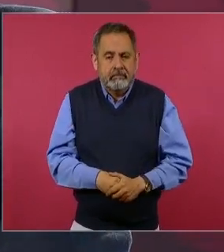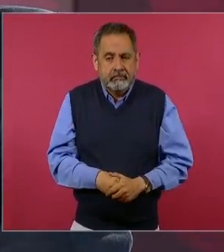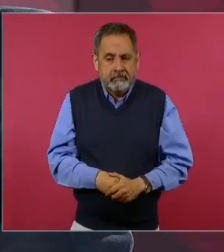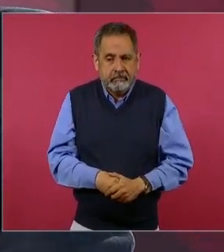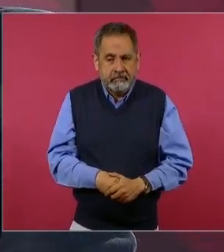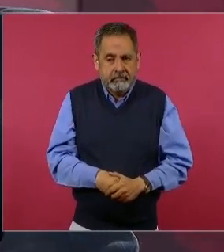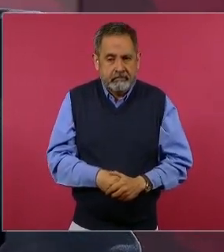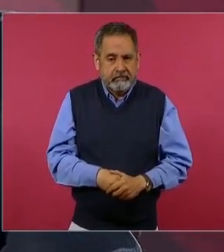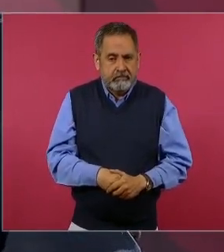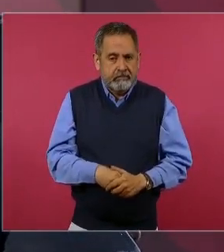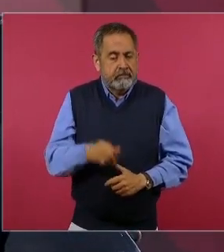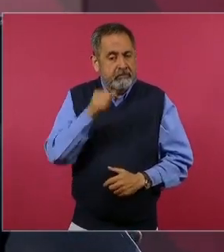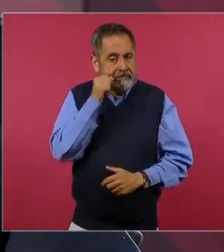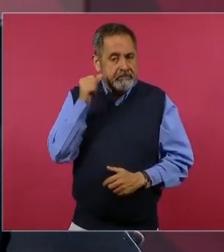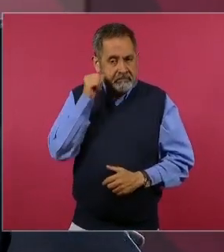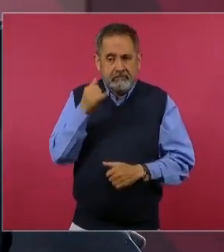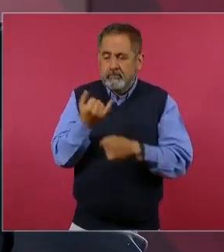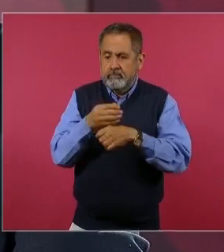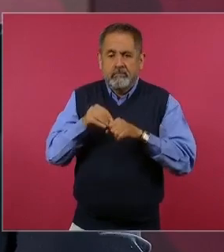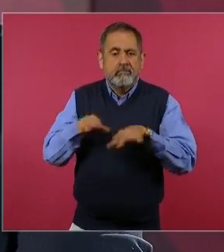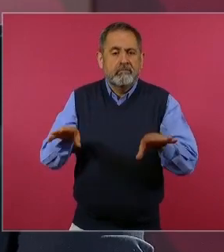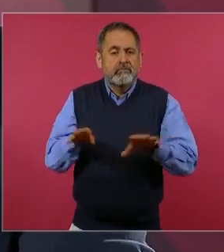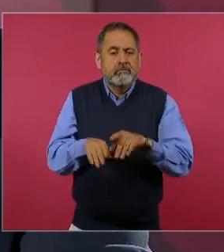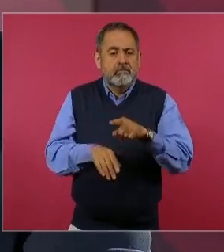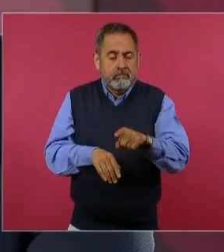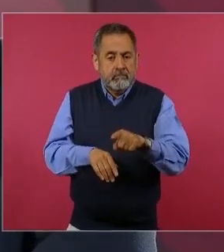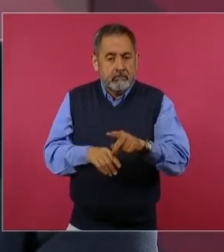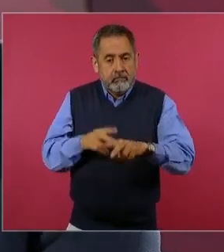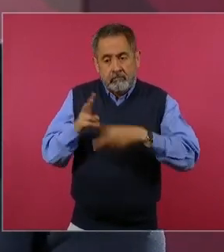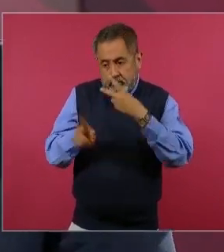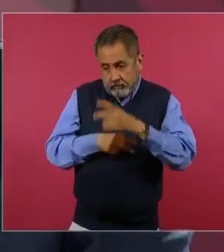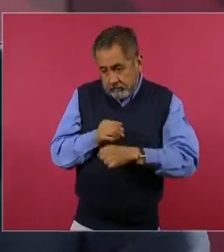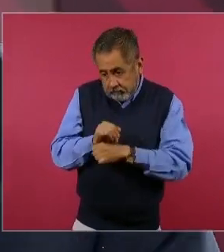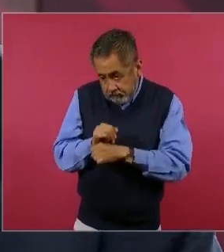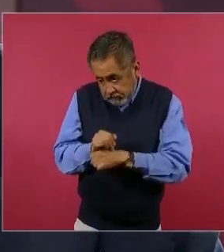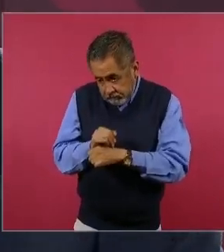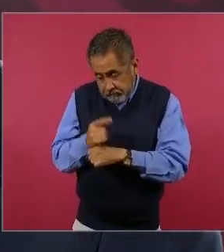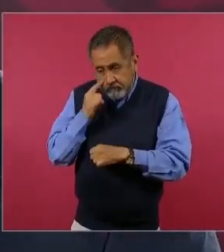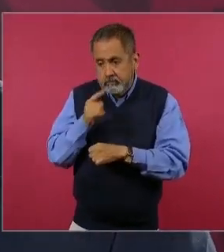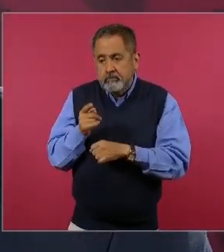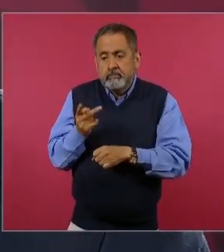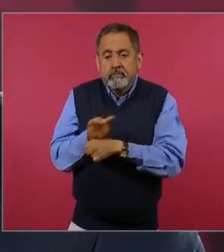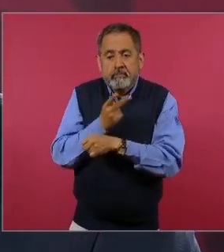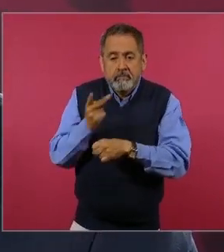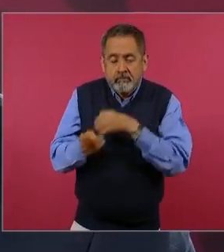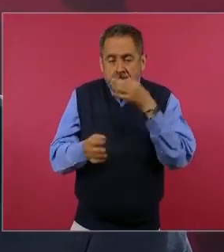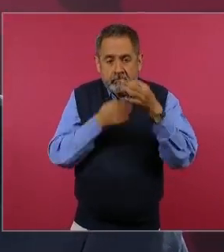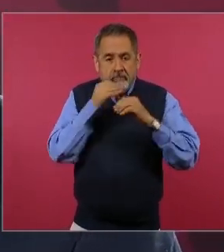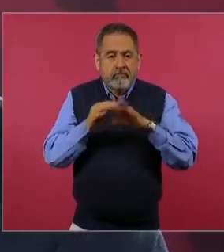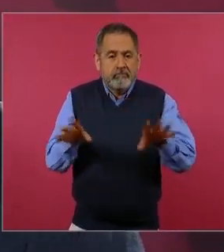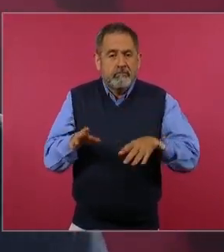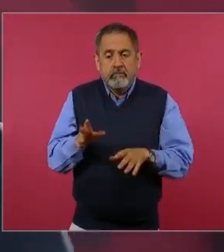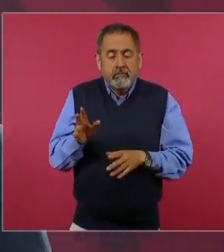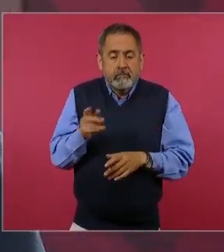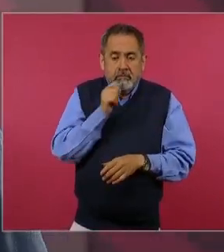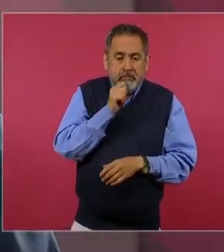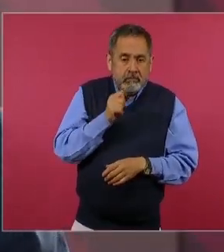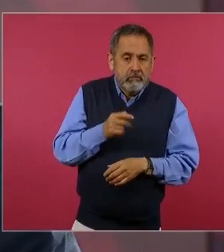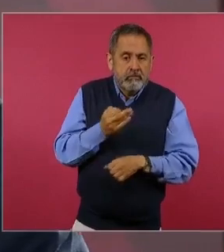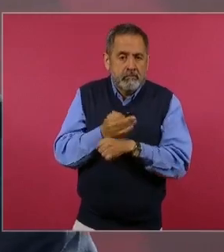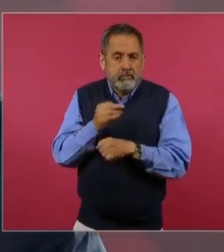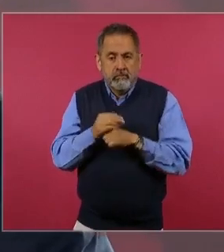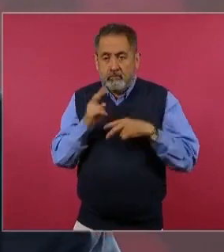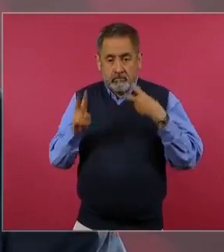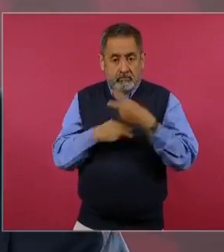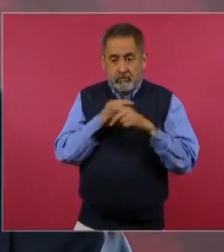y ayer se informó y se va a seguir dando, entregando información, y se está